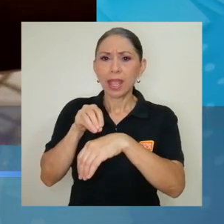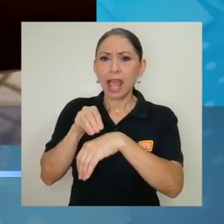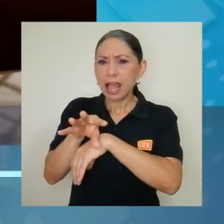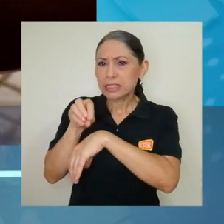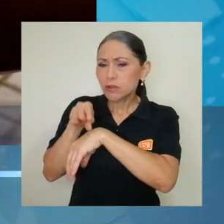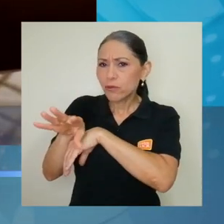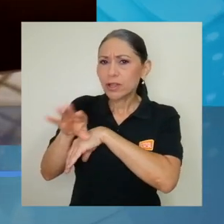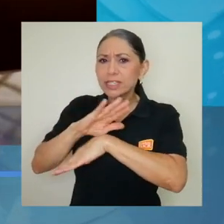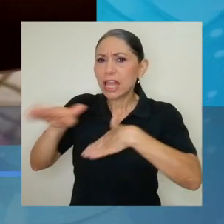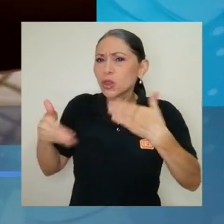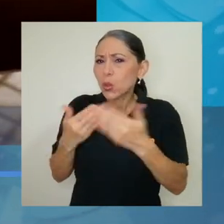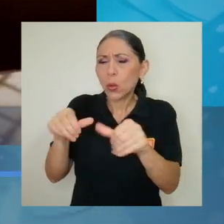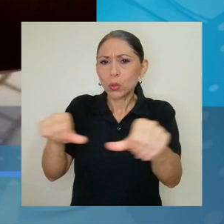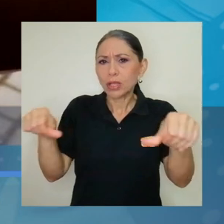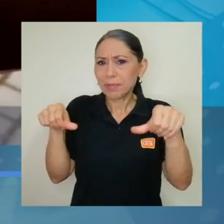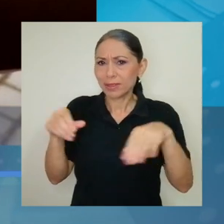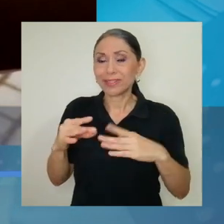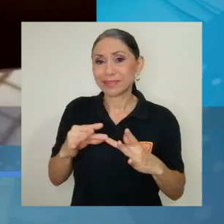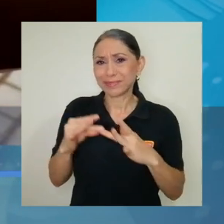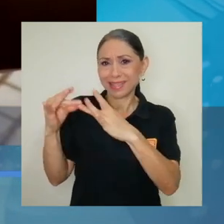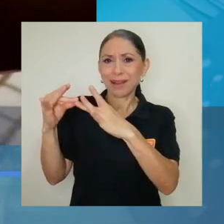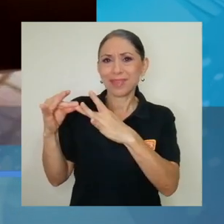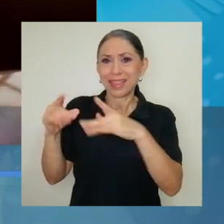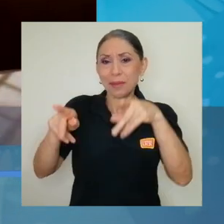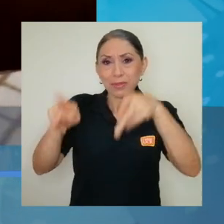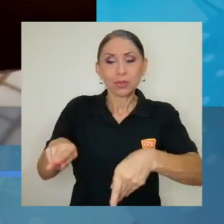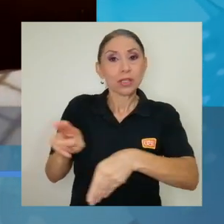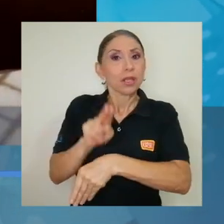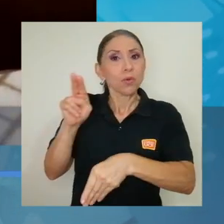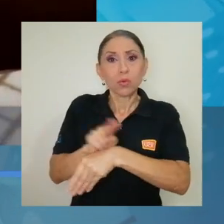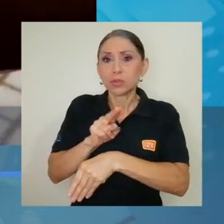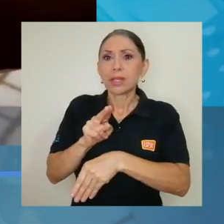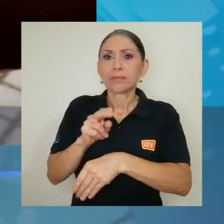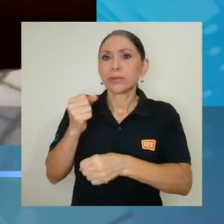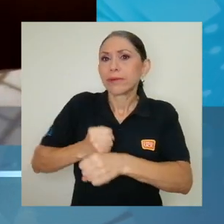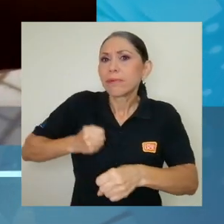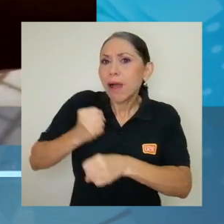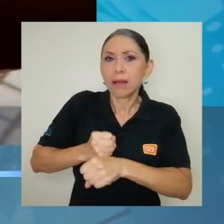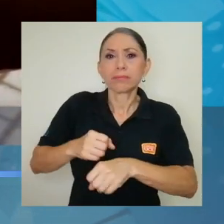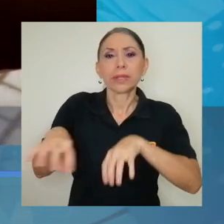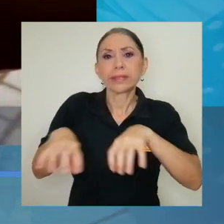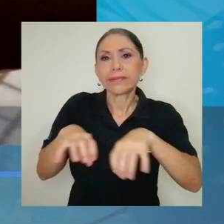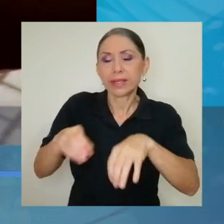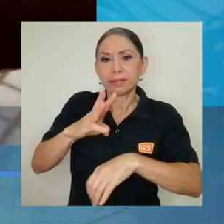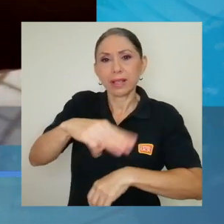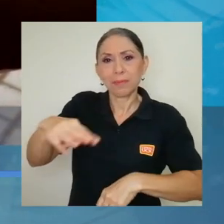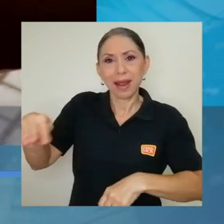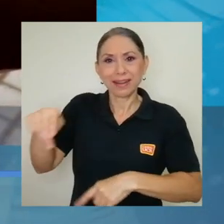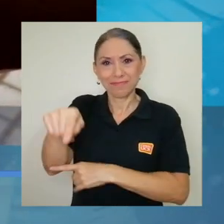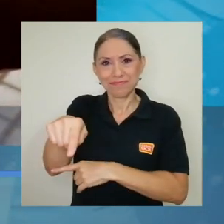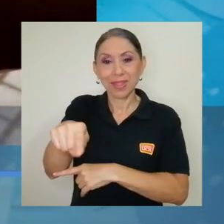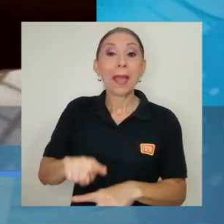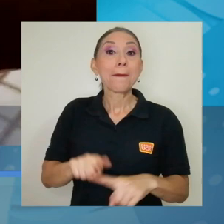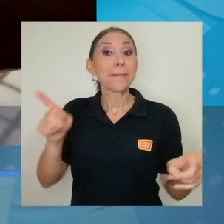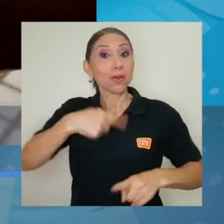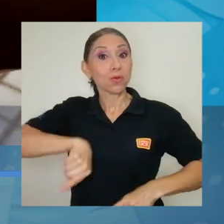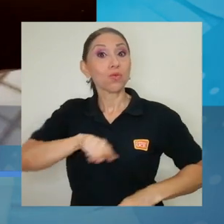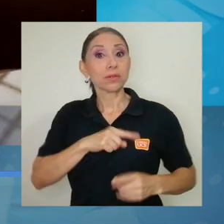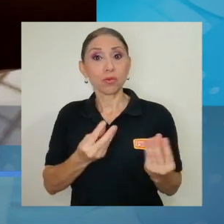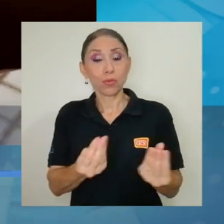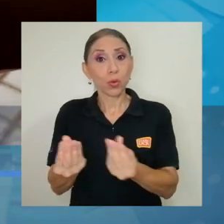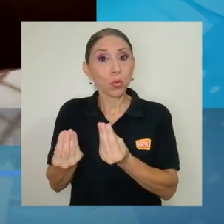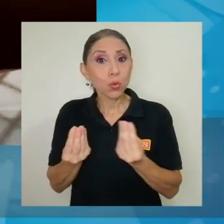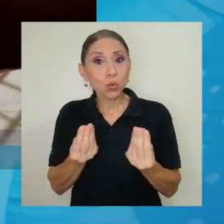tenido influencia en todos los ámbitos, ¿verdad? Especialmente usuarios del mar, pero véanse que nuestro producto